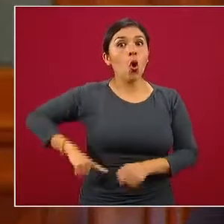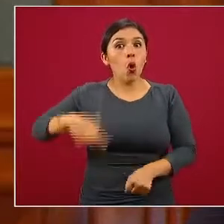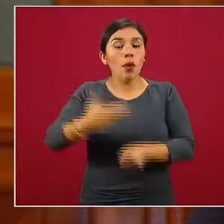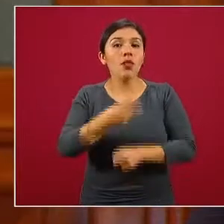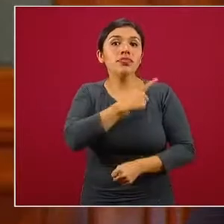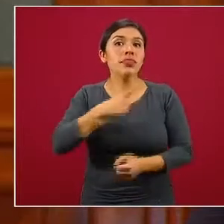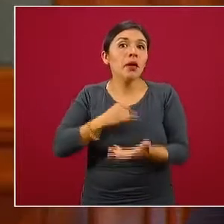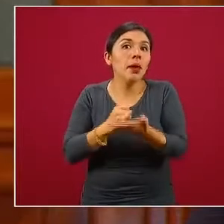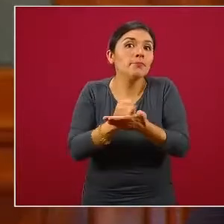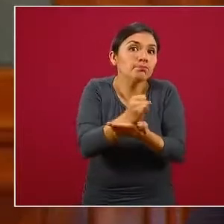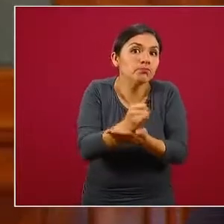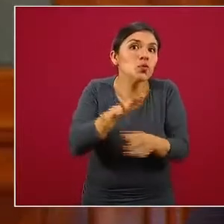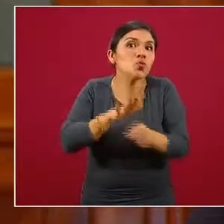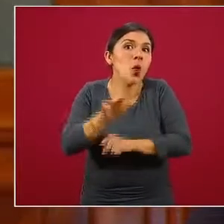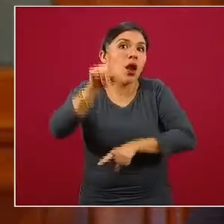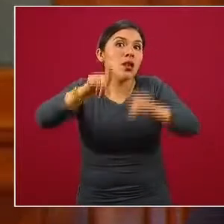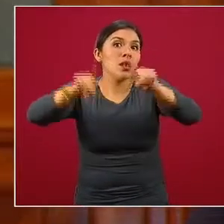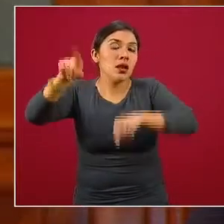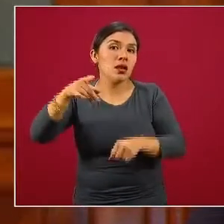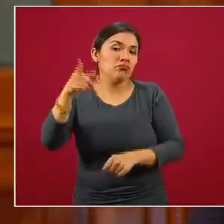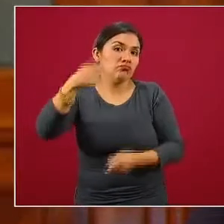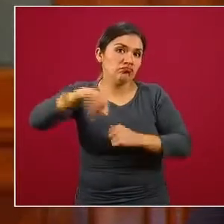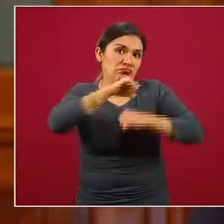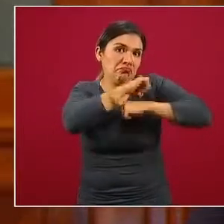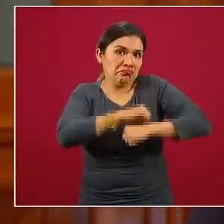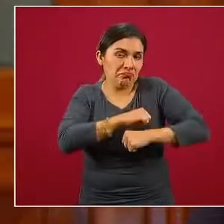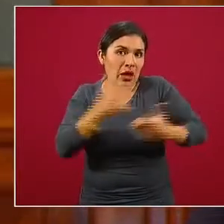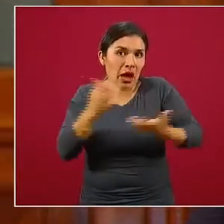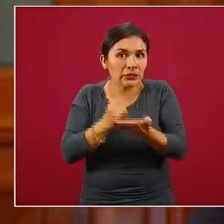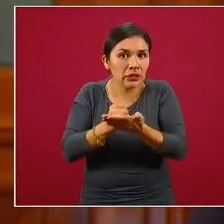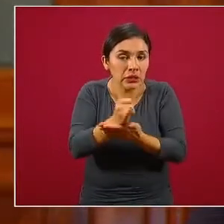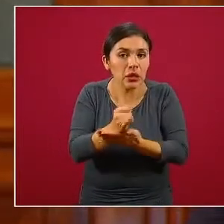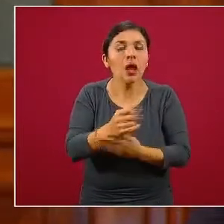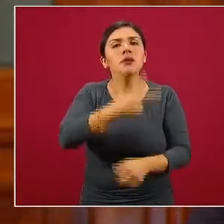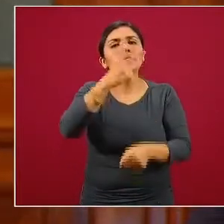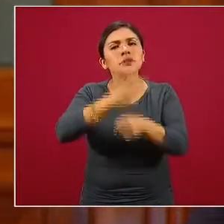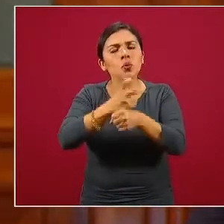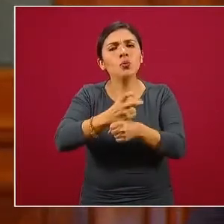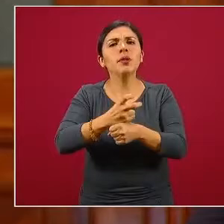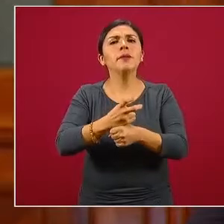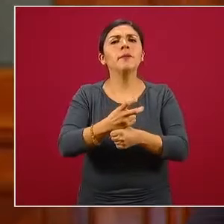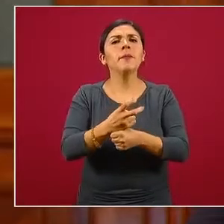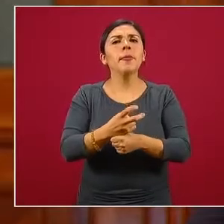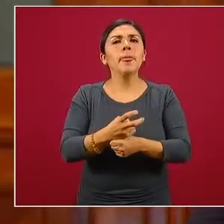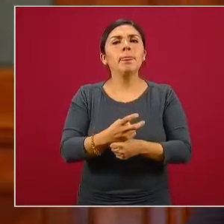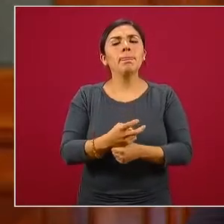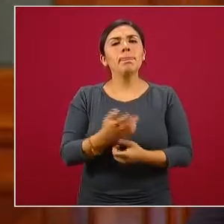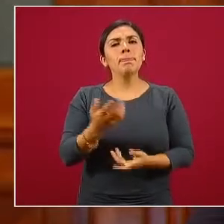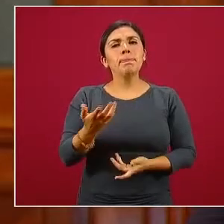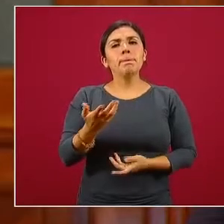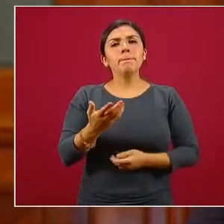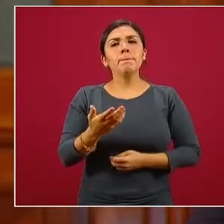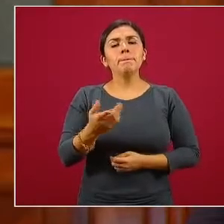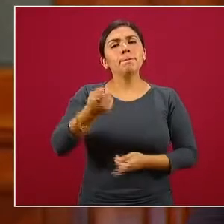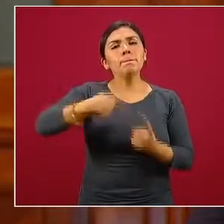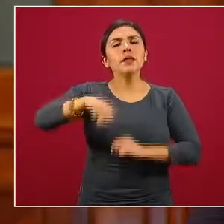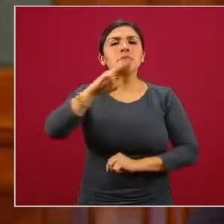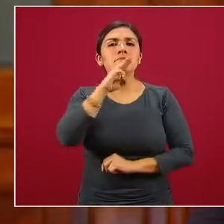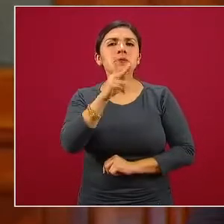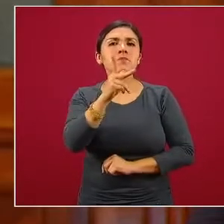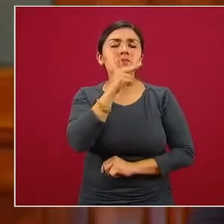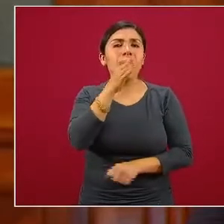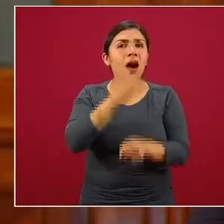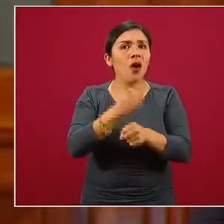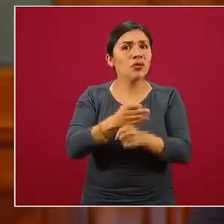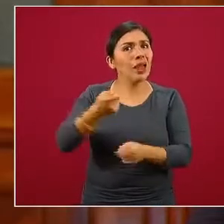la decisión final en el caso como autoridad sanitaria local. Y la segunda, si nos puede, básicamente para las madres y padres de familia que están